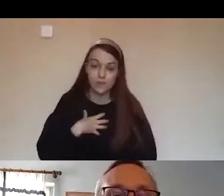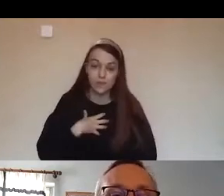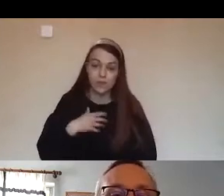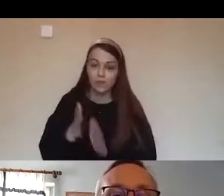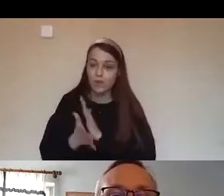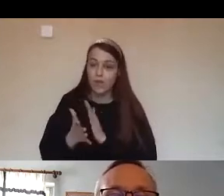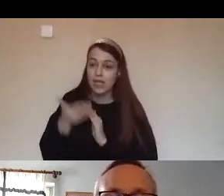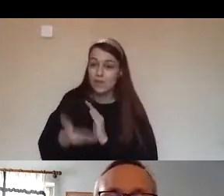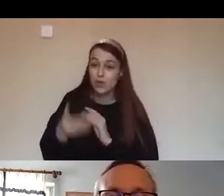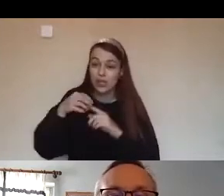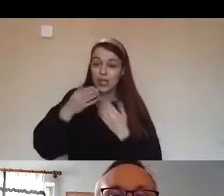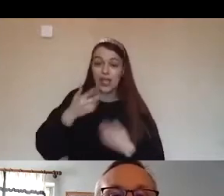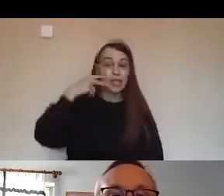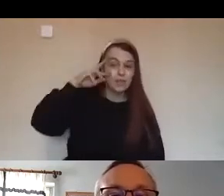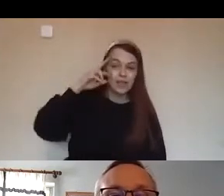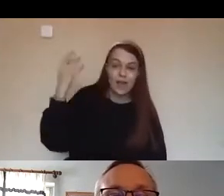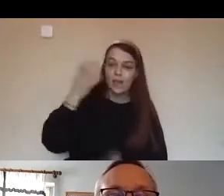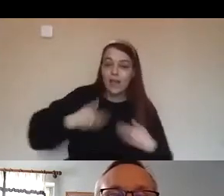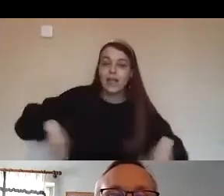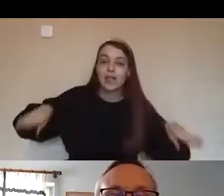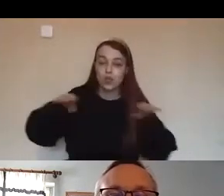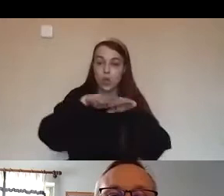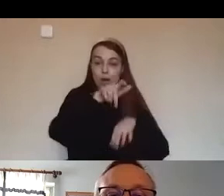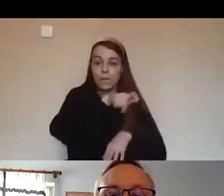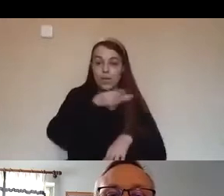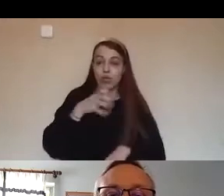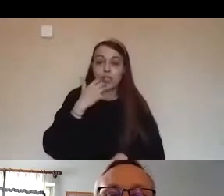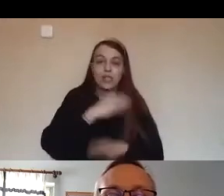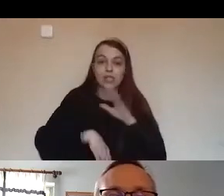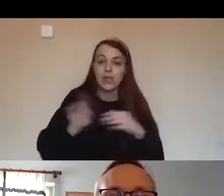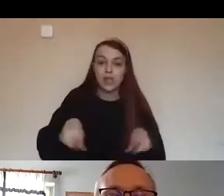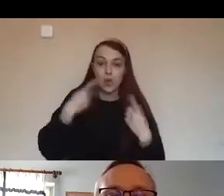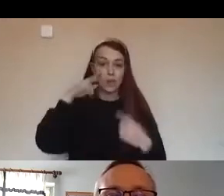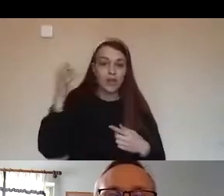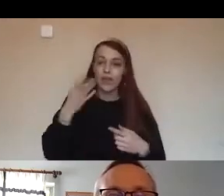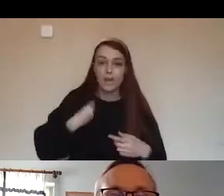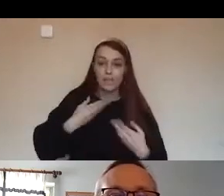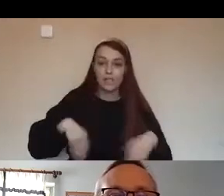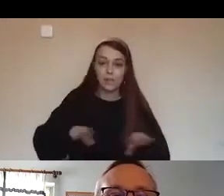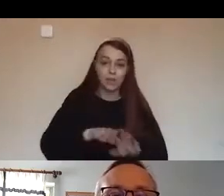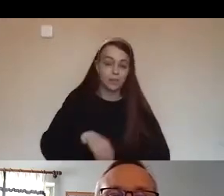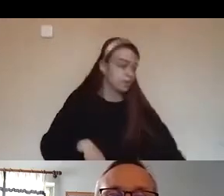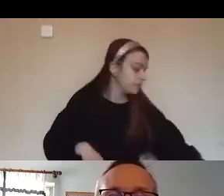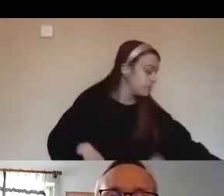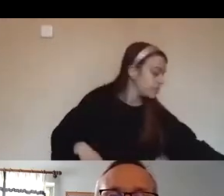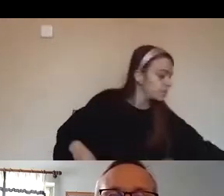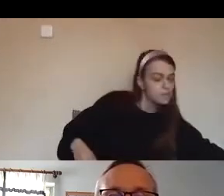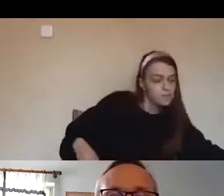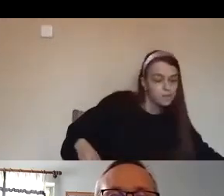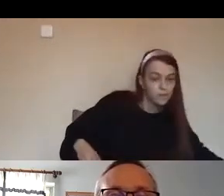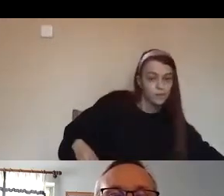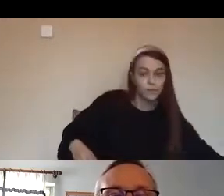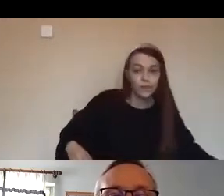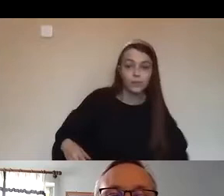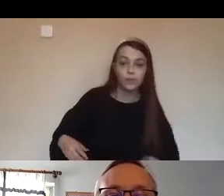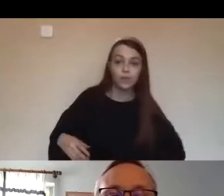igualar la experiencia para gente con ciertas discapacidades. De nuevo, utilizando las